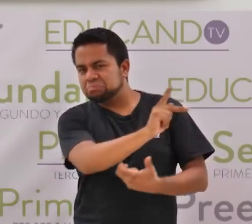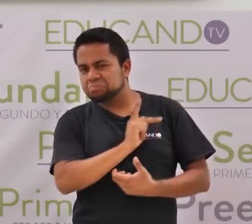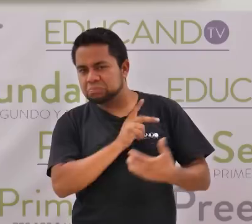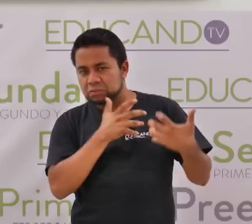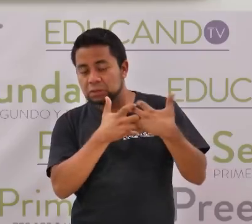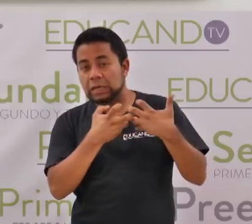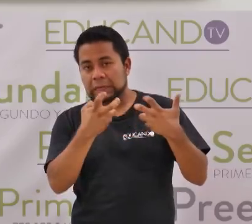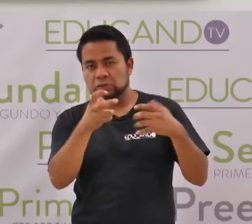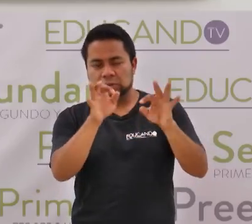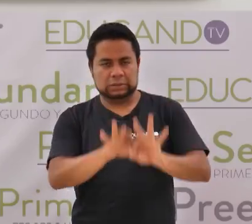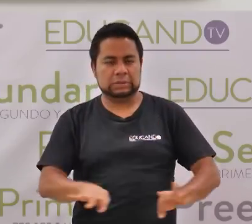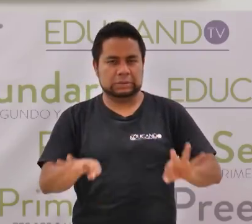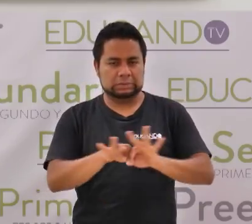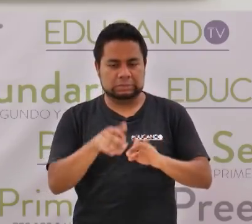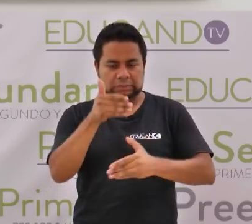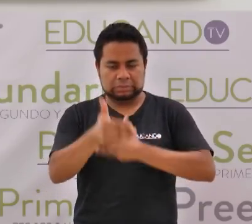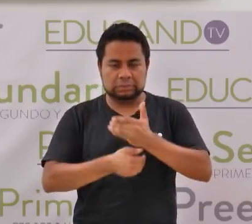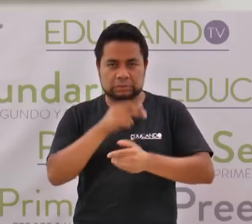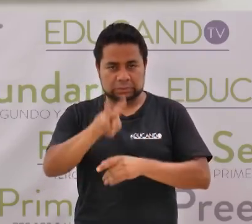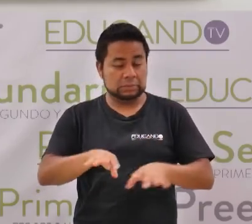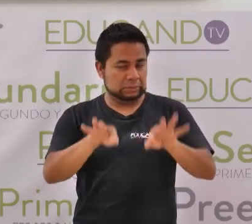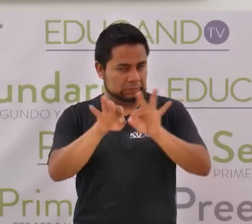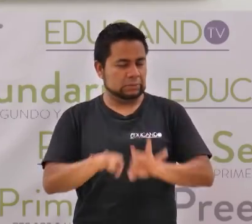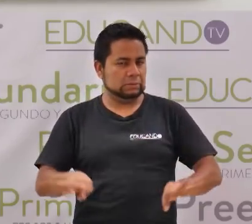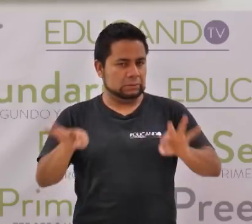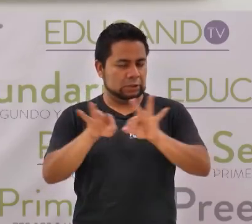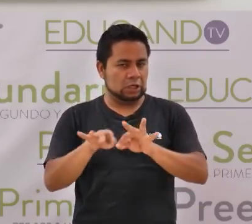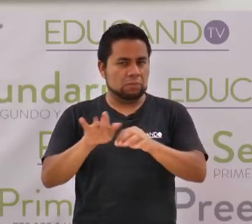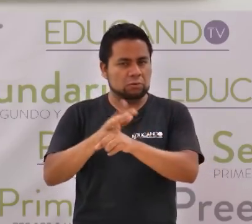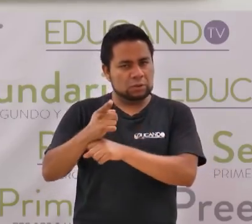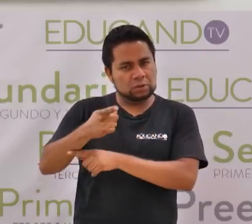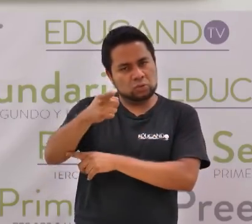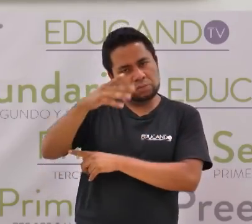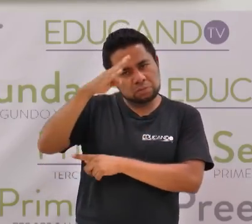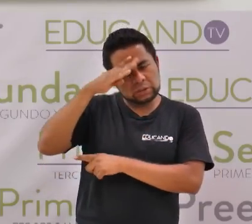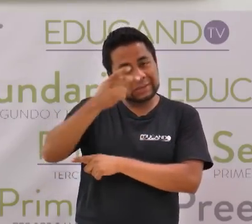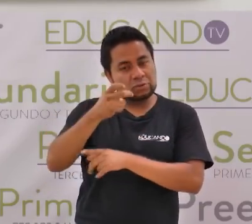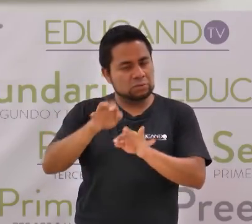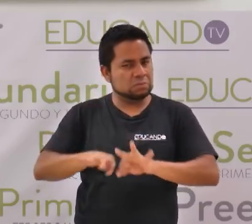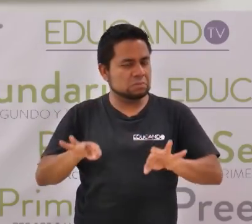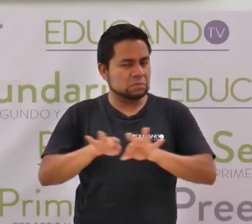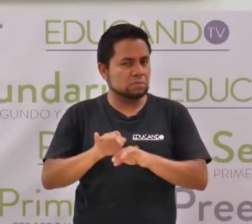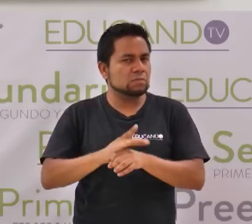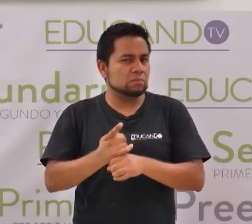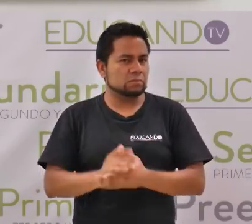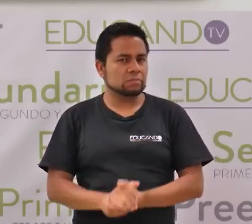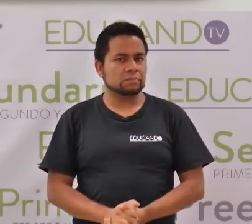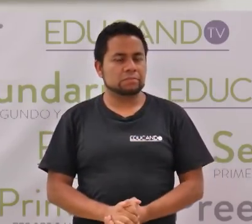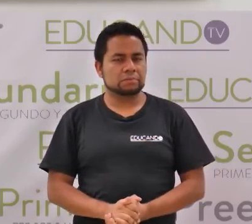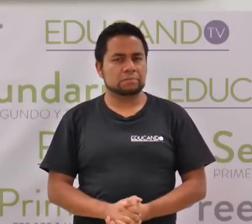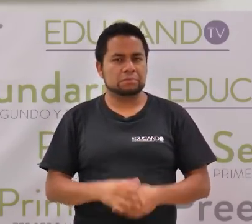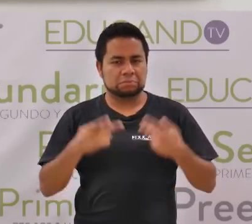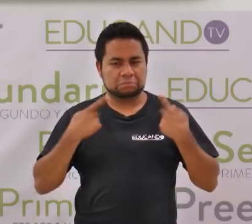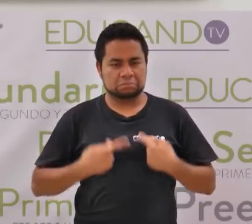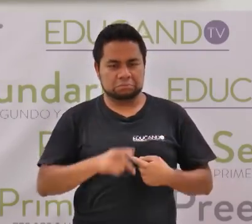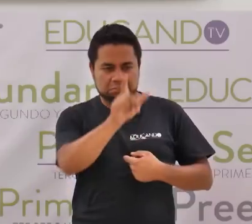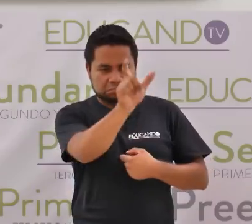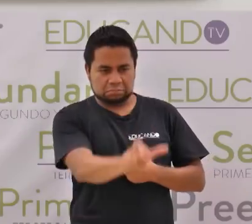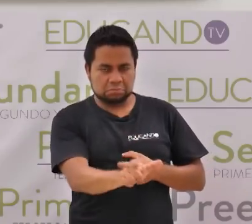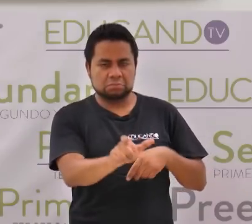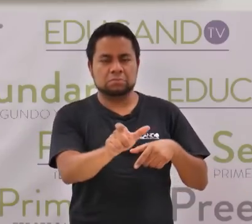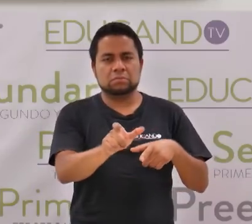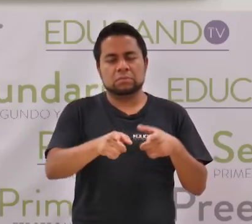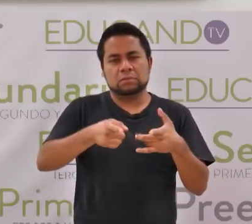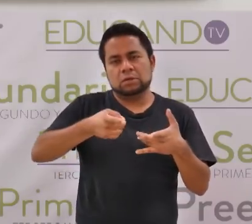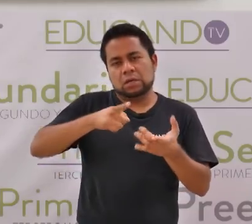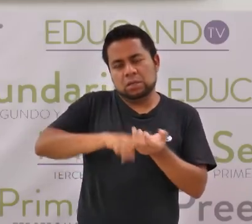Esto es muy importante, este paso es muy importante. ¿Por qué creen que sea tan importante? Porque los personajes son los